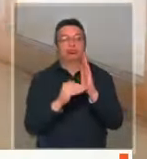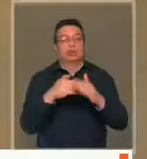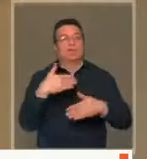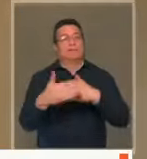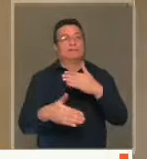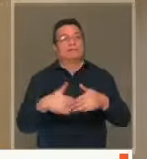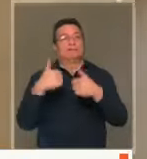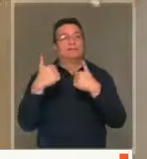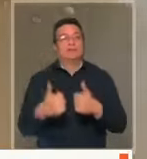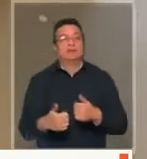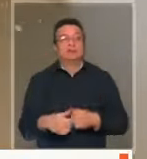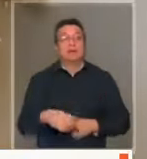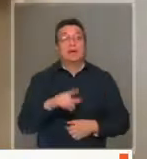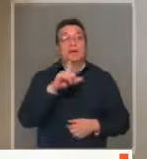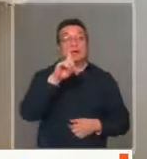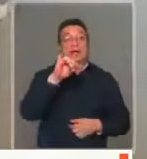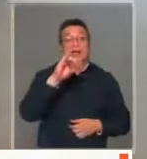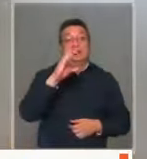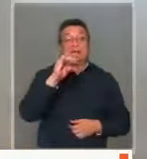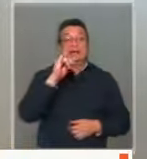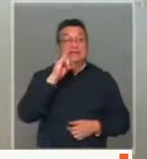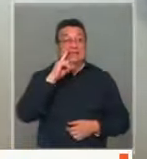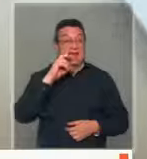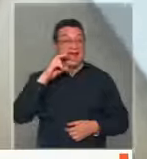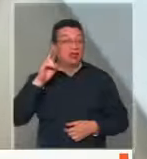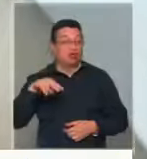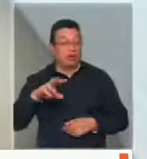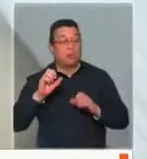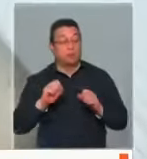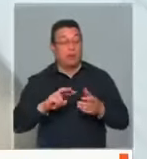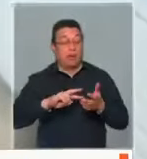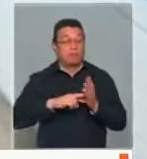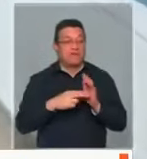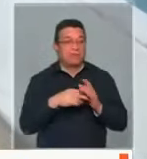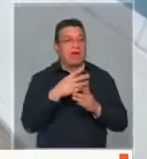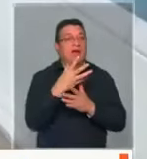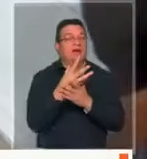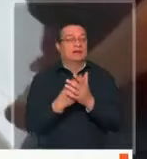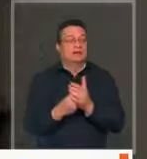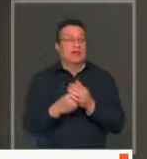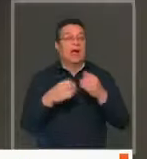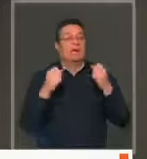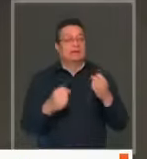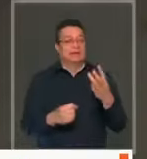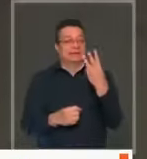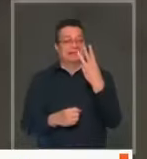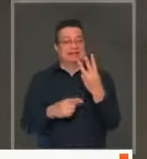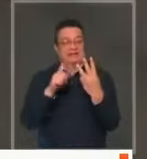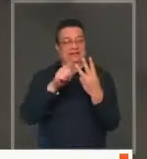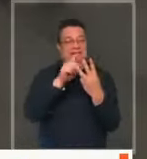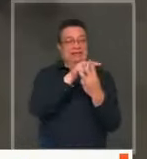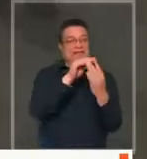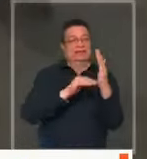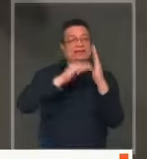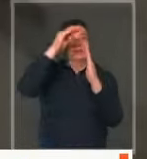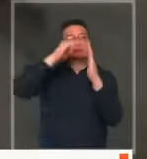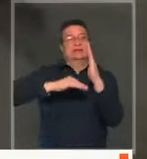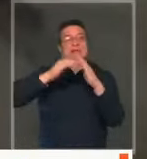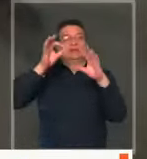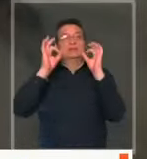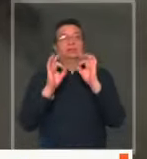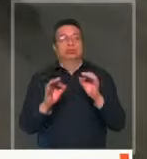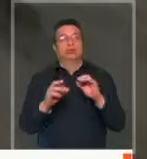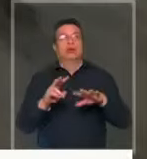operativos. Licitación que podría permitir que el problema se solucione y que por fin los 3 ascensores estén habilitados. Son cientos